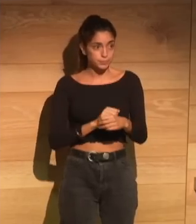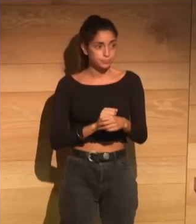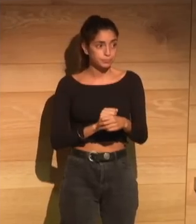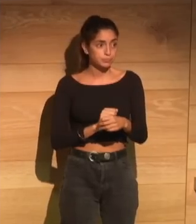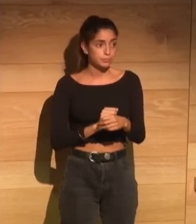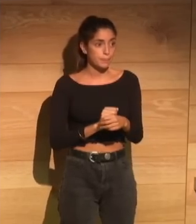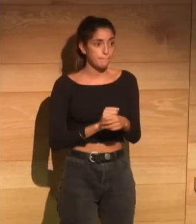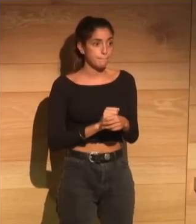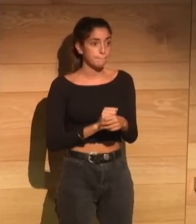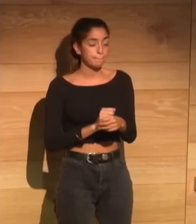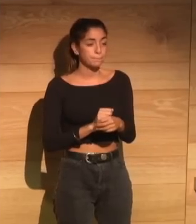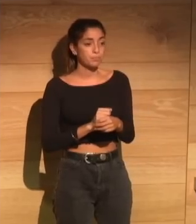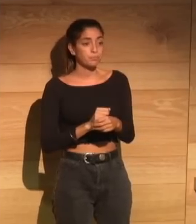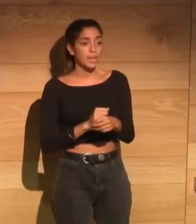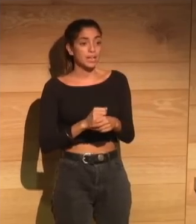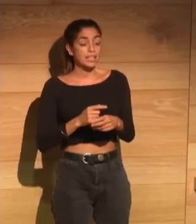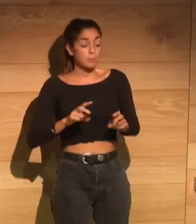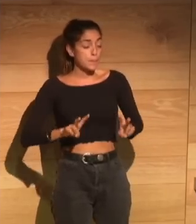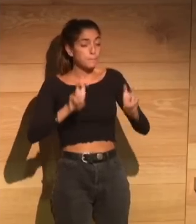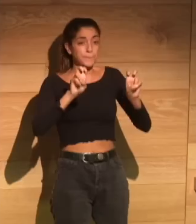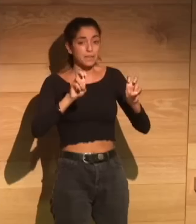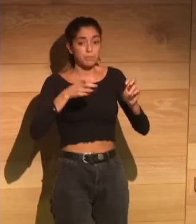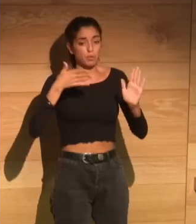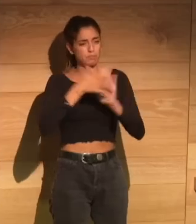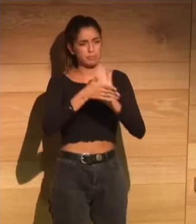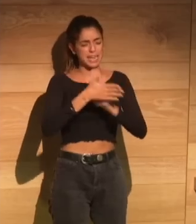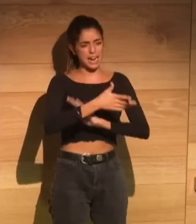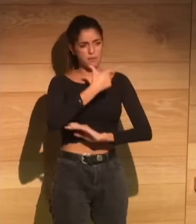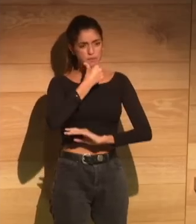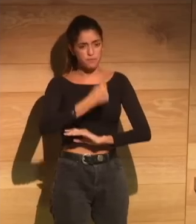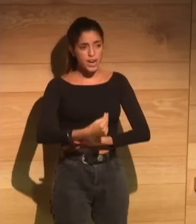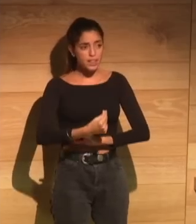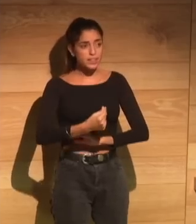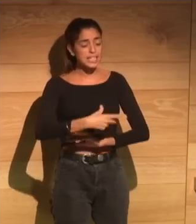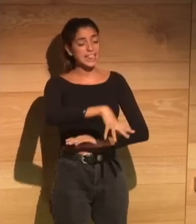que es un principio tan fácil de explicar y tan fácil de entender. Se ha venido abajo, Javi.